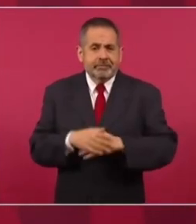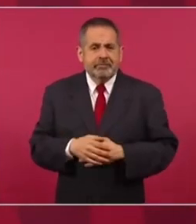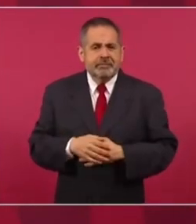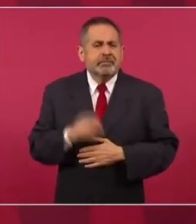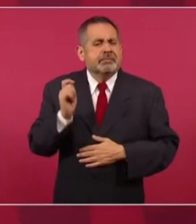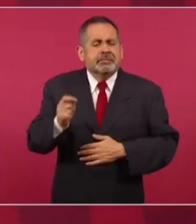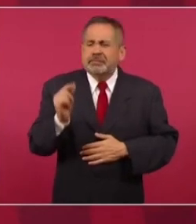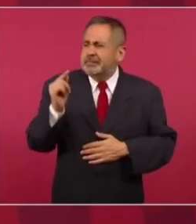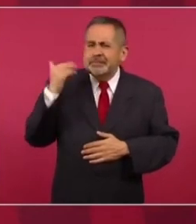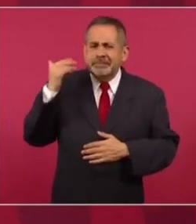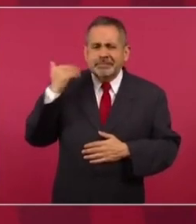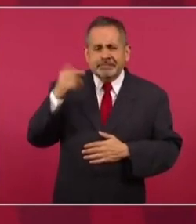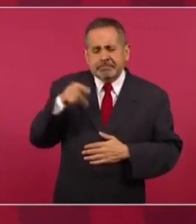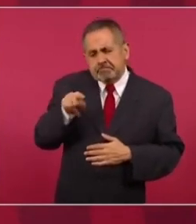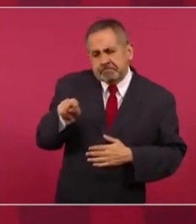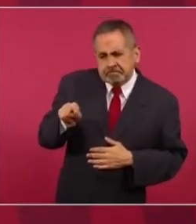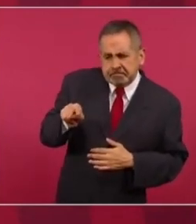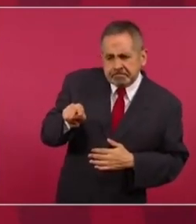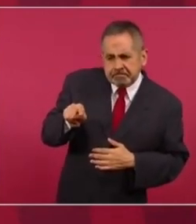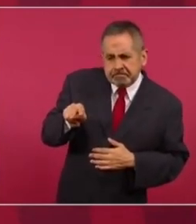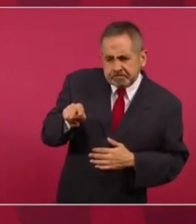Últimamente me ha gustado